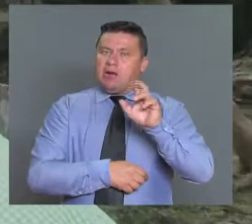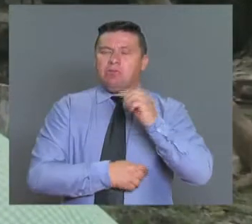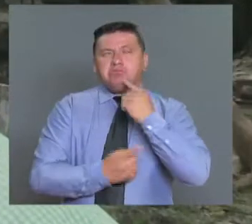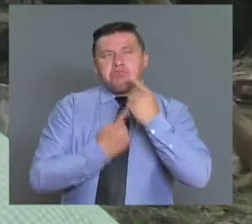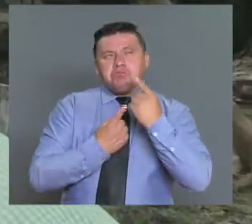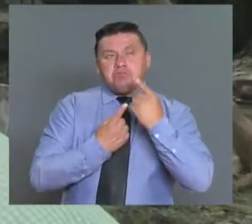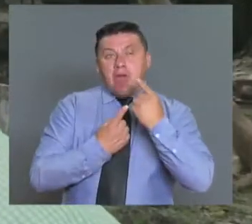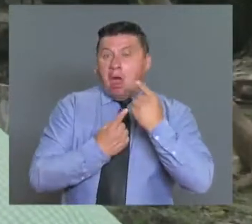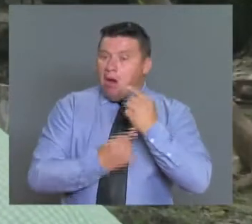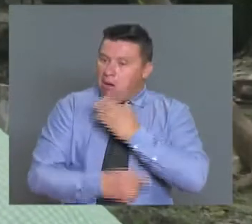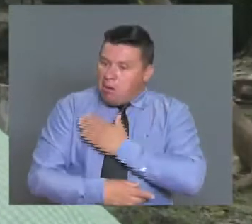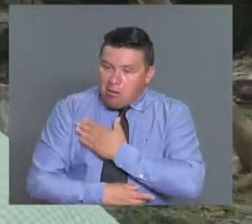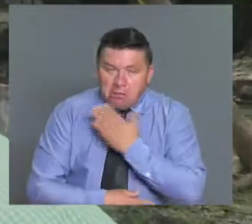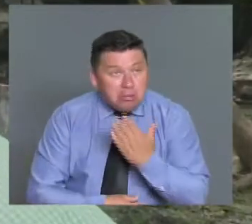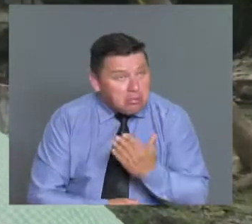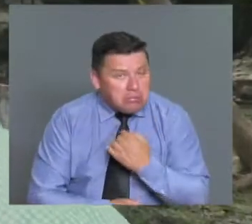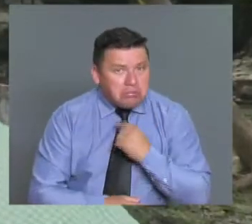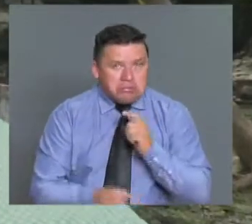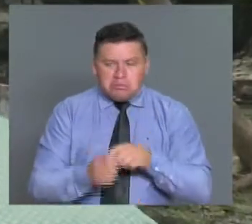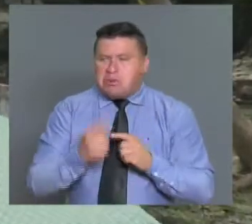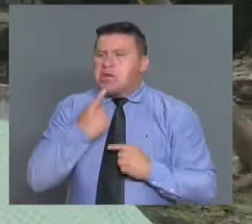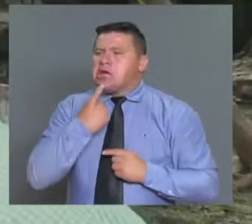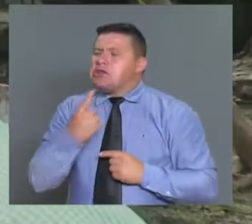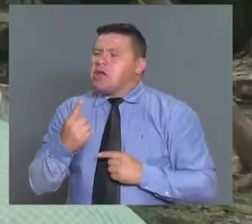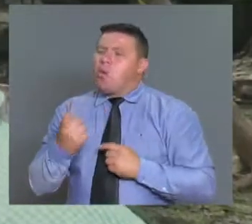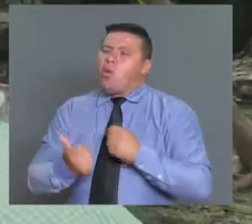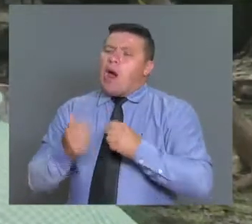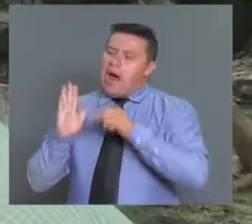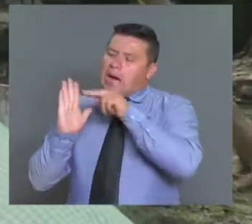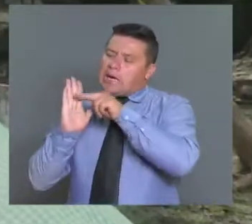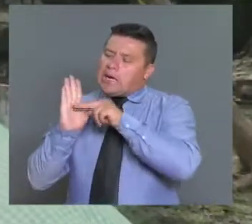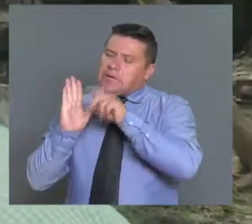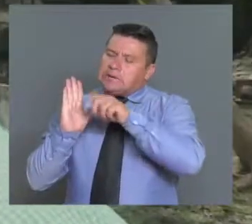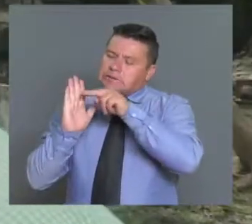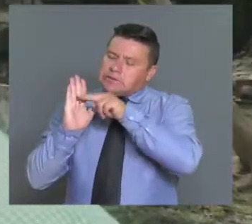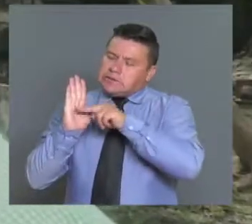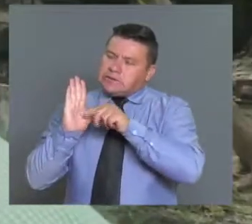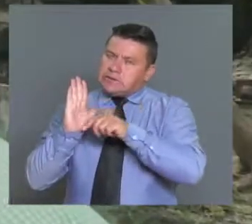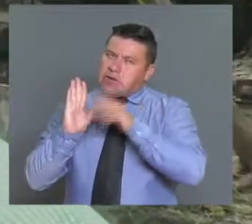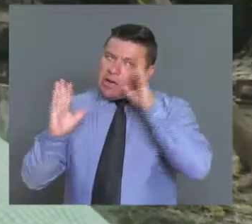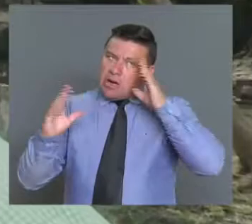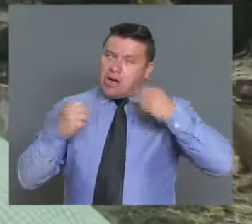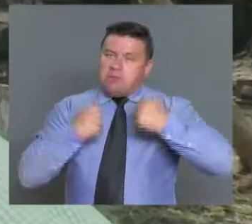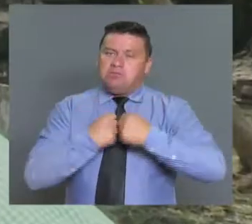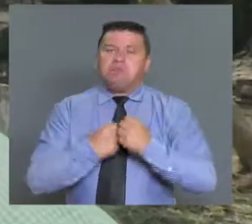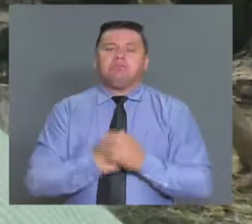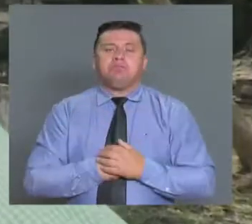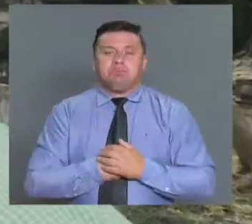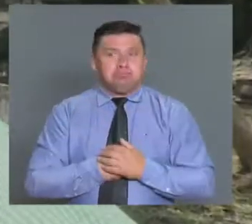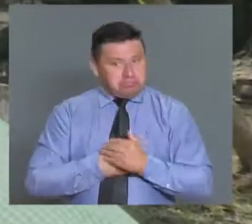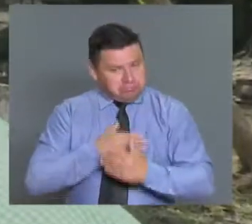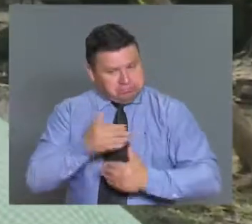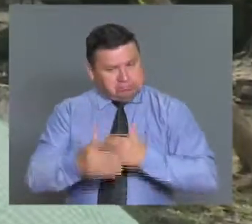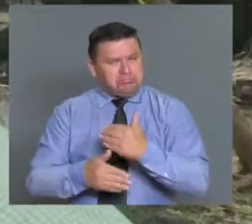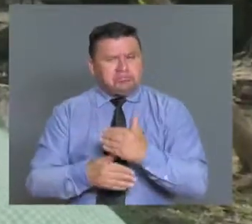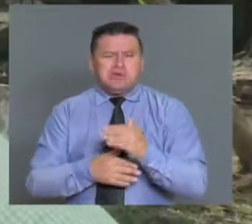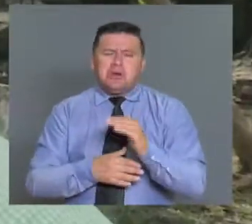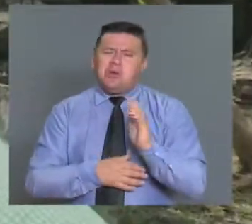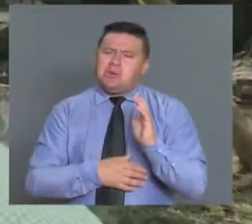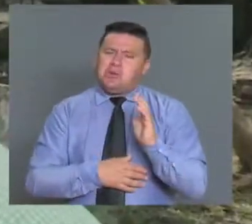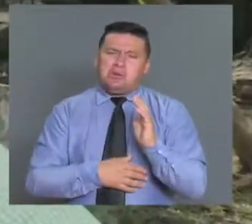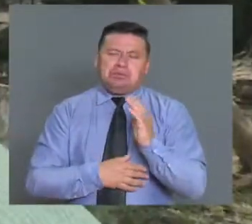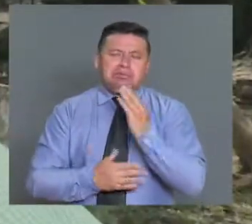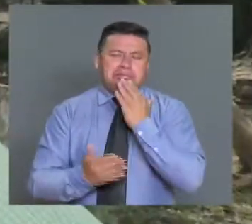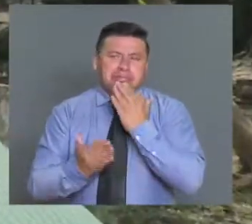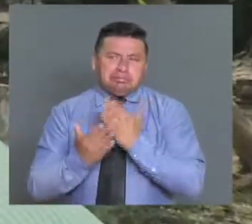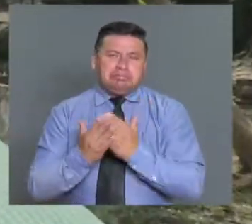toda la disponibilidad me dijo cuáles eran los requisitos que se necesitaba para hacer el convenio, y lo adelantamos. Fue, pues, realmente